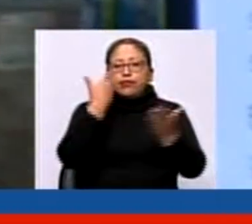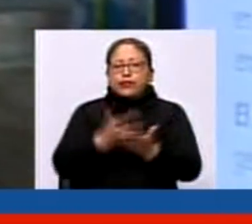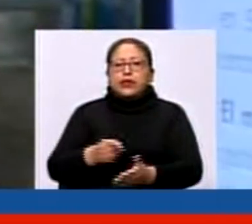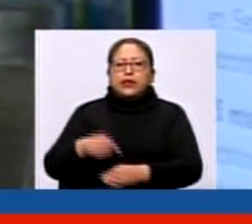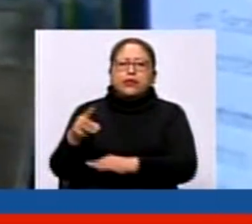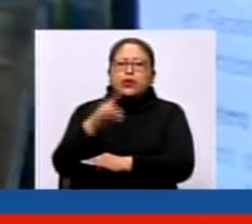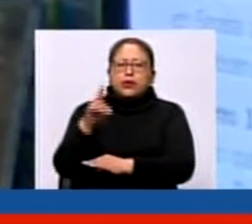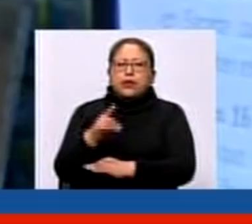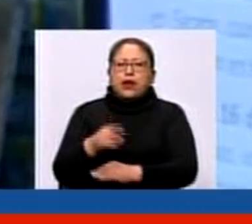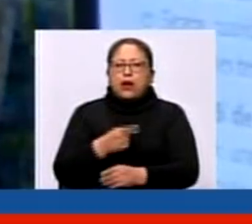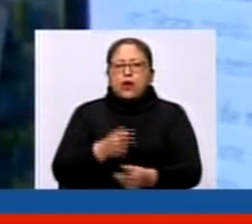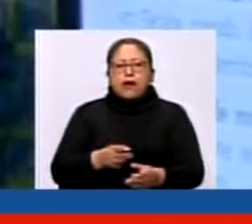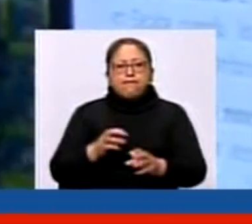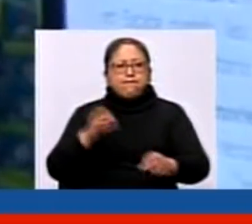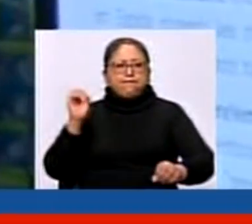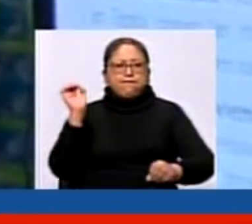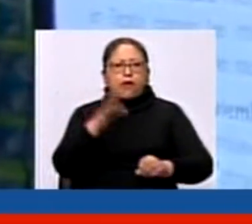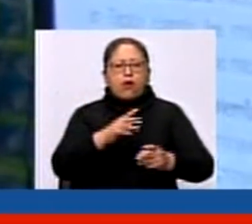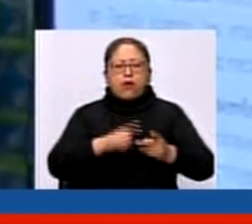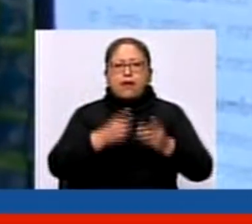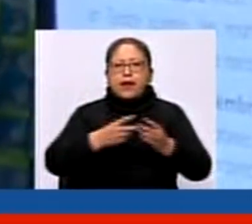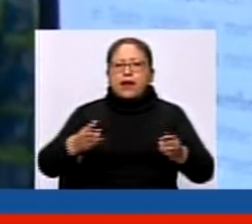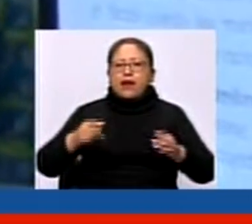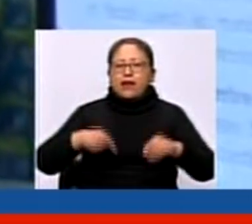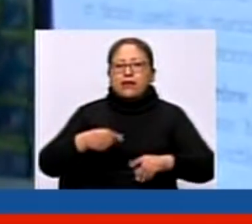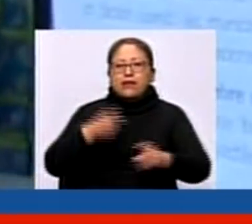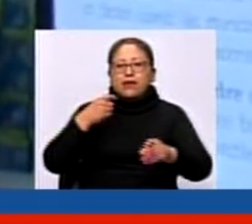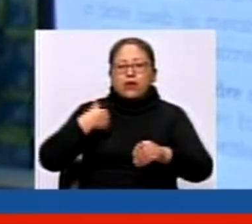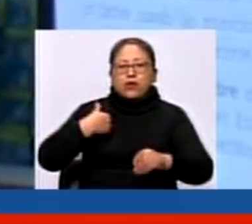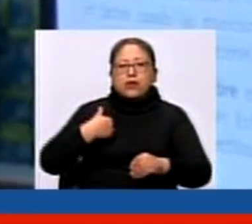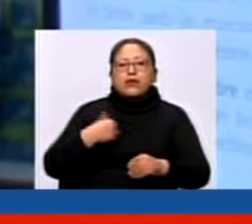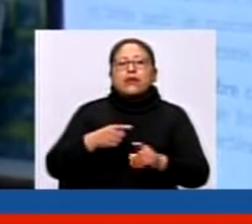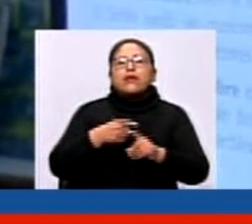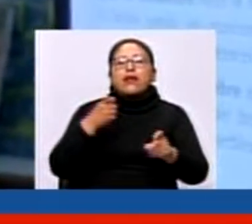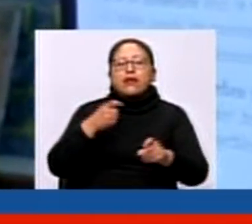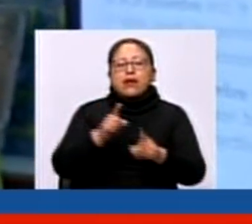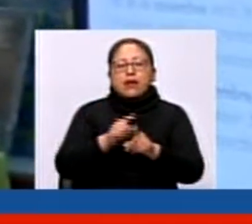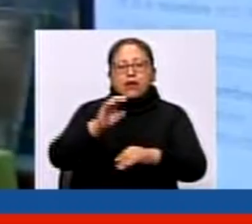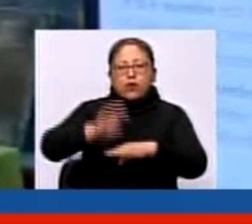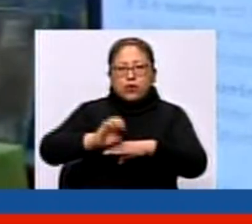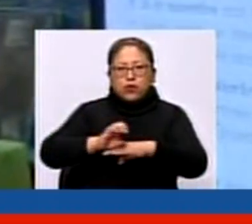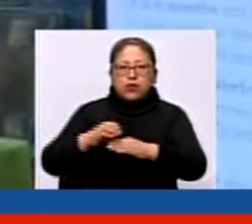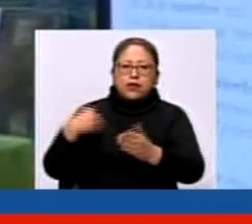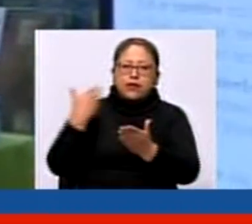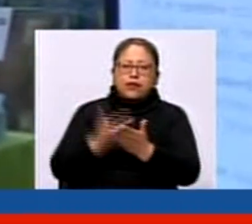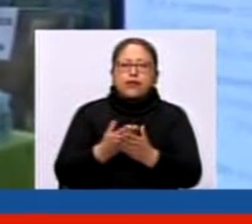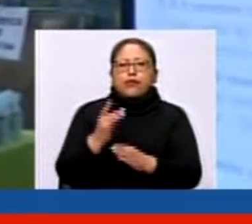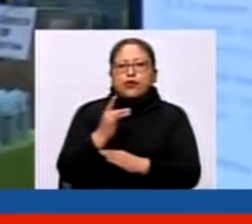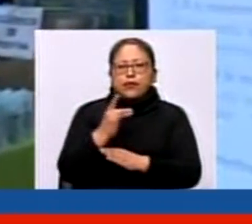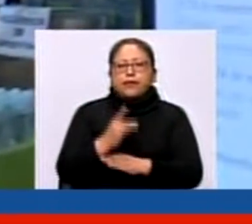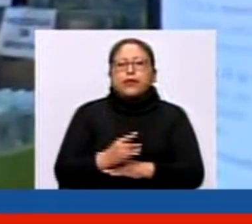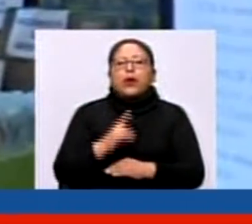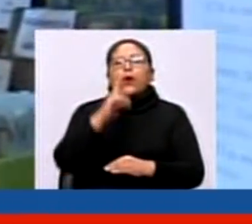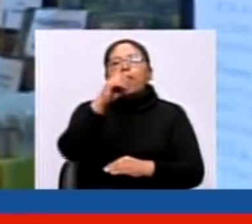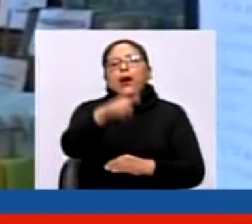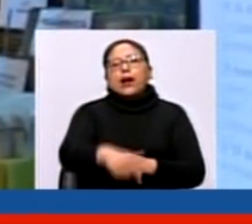el contexto del golpe de Estado, una denuncia muy grave que complica cada vez más la situación y los argumentos que hasta aquí escuchamos por parte